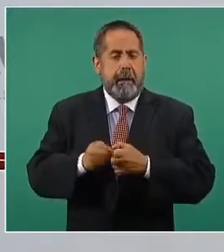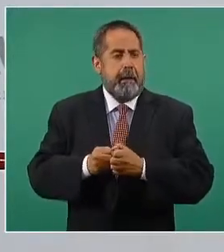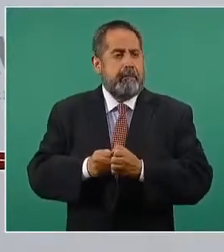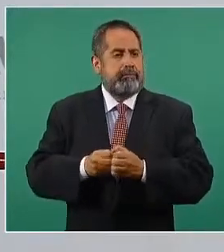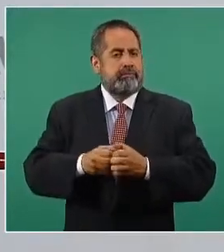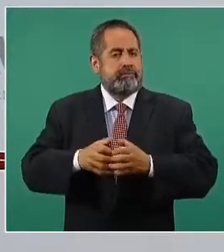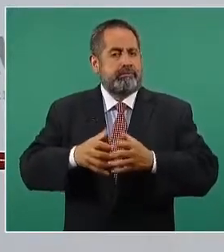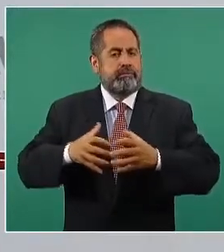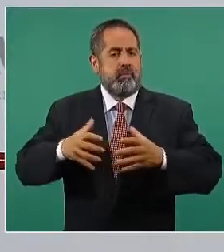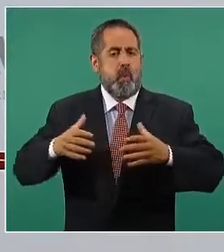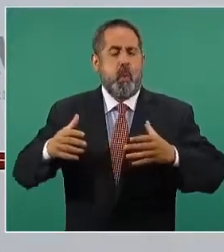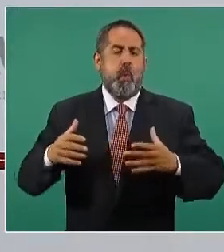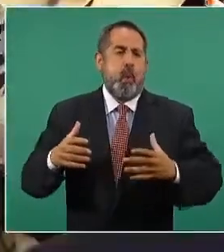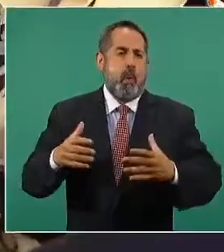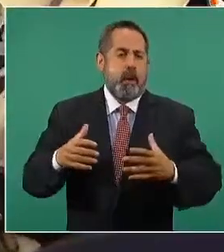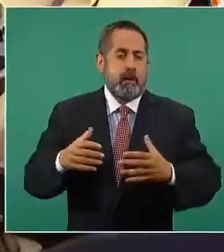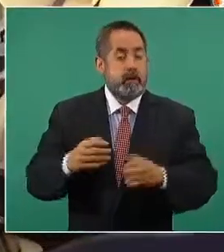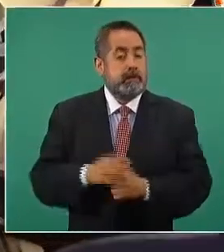Visto a la distancia,